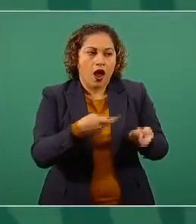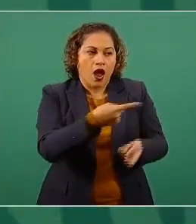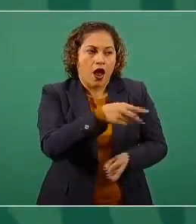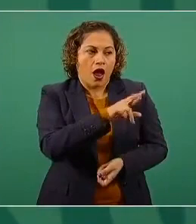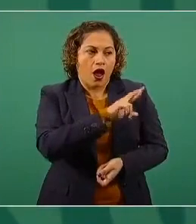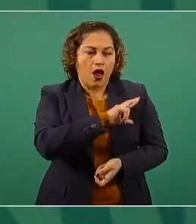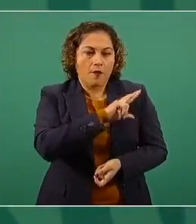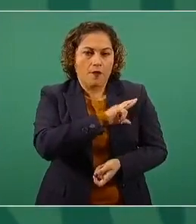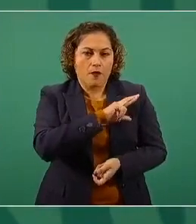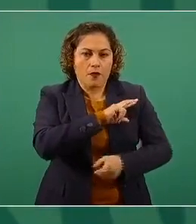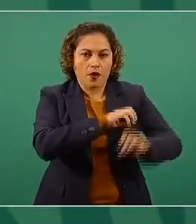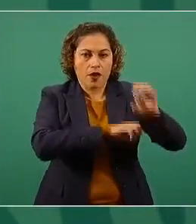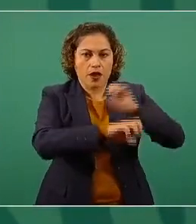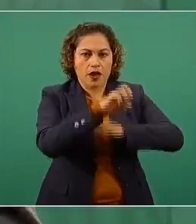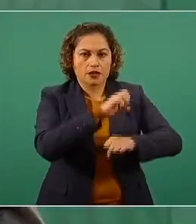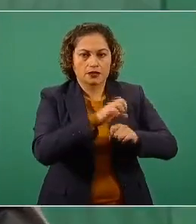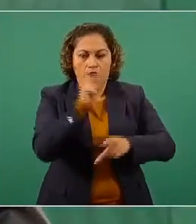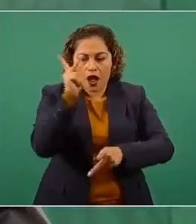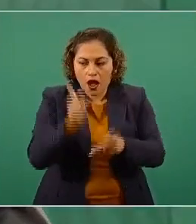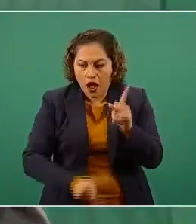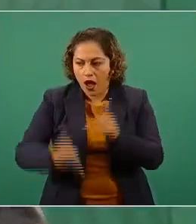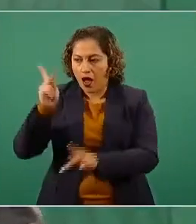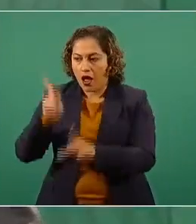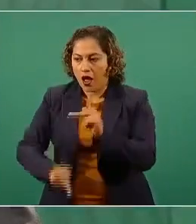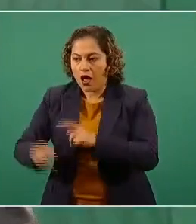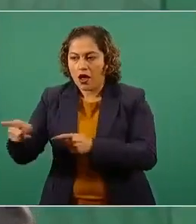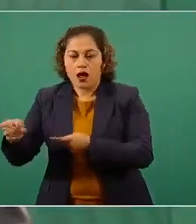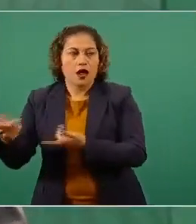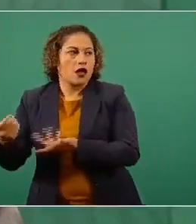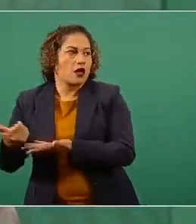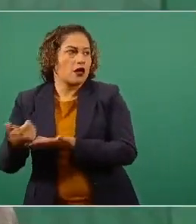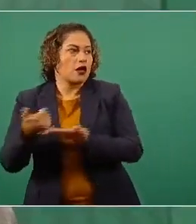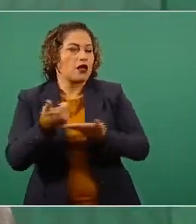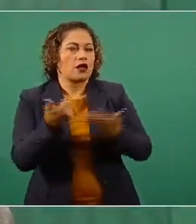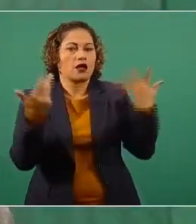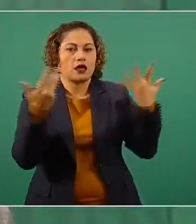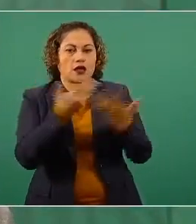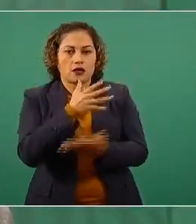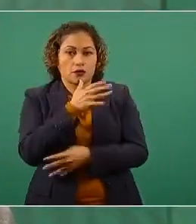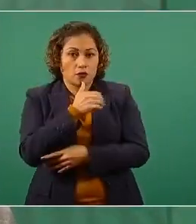privatizada, ¿cómo resolveríamos un problema como este?